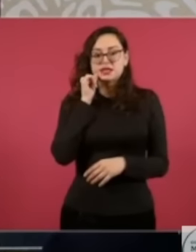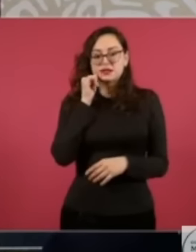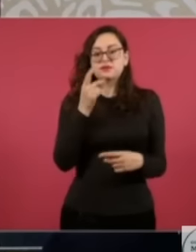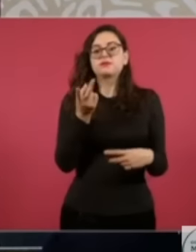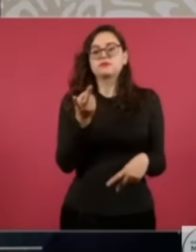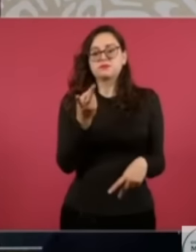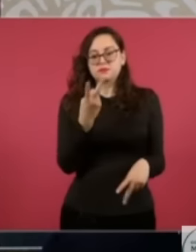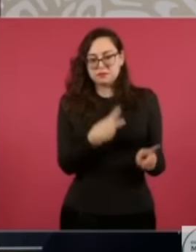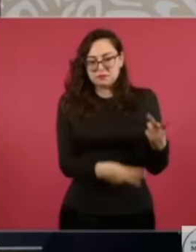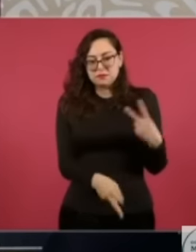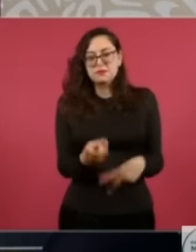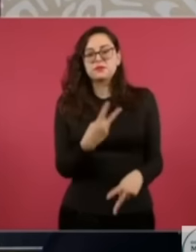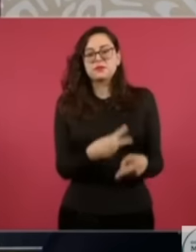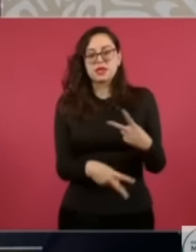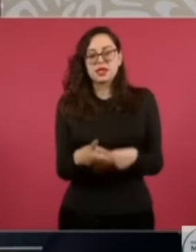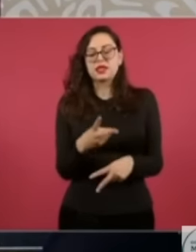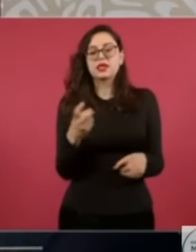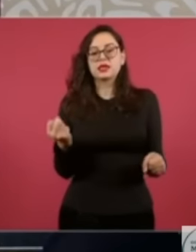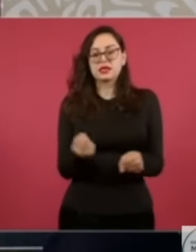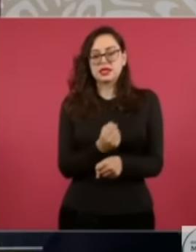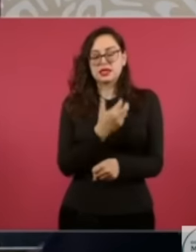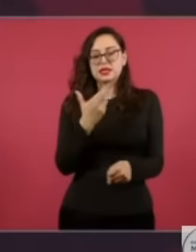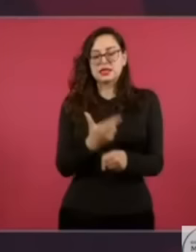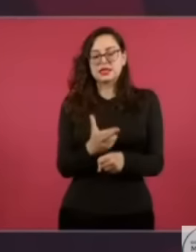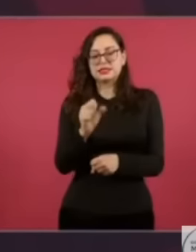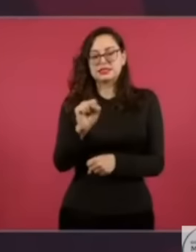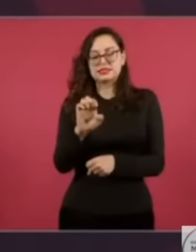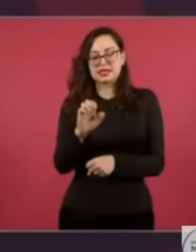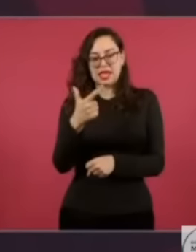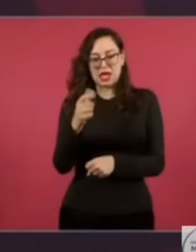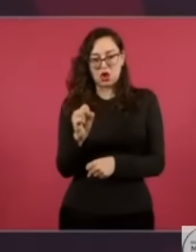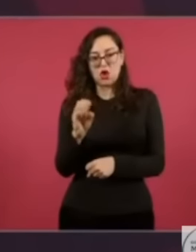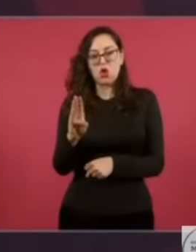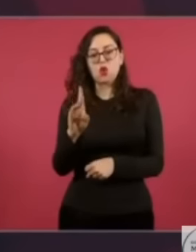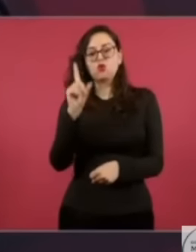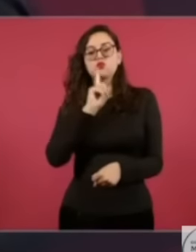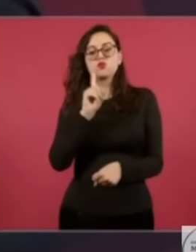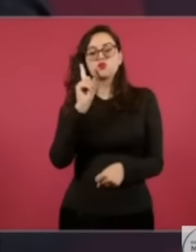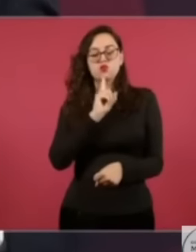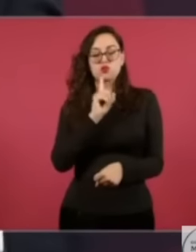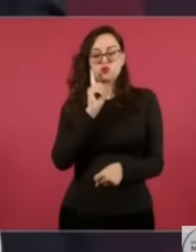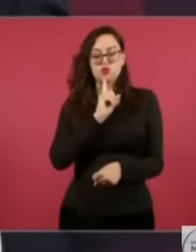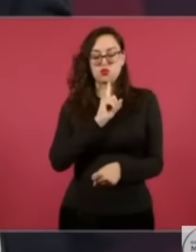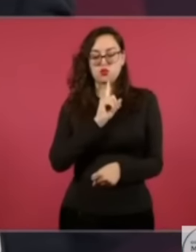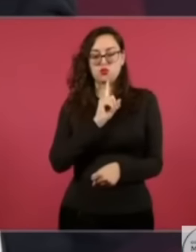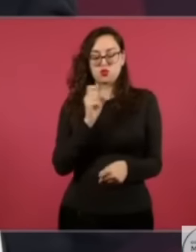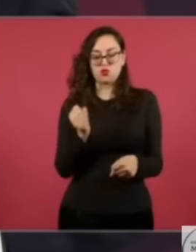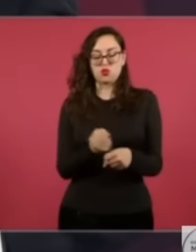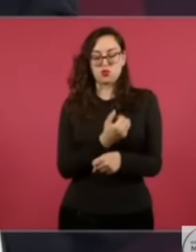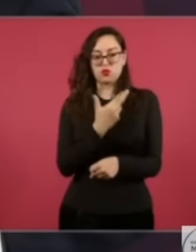aquí la secretaria de Gobernación, va a estar